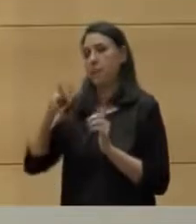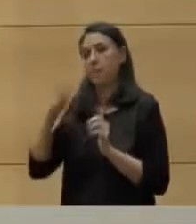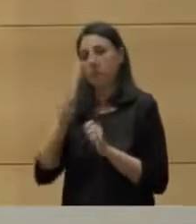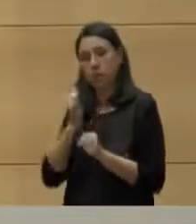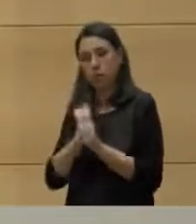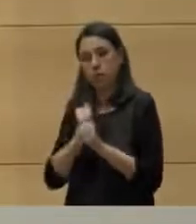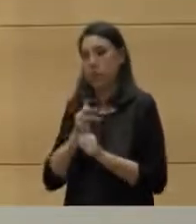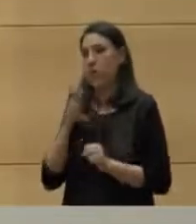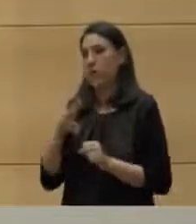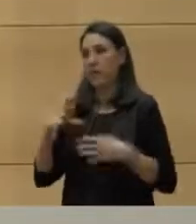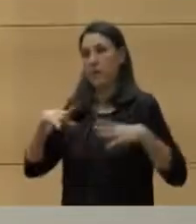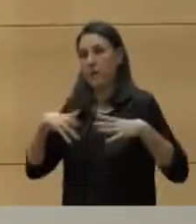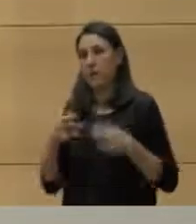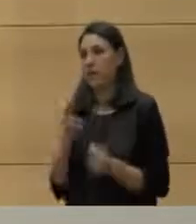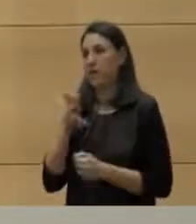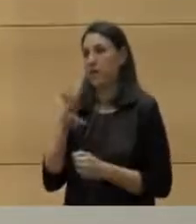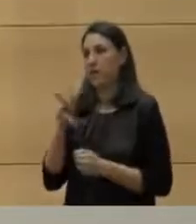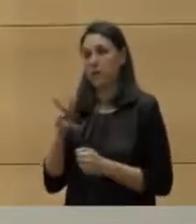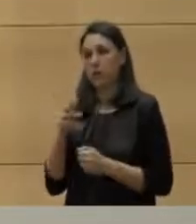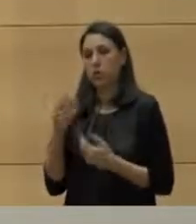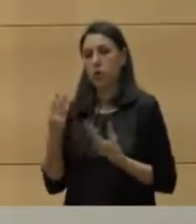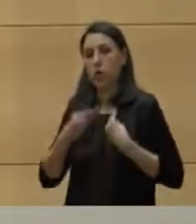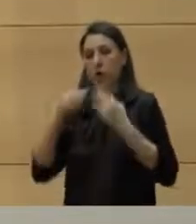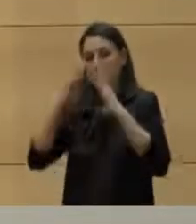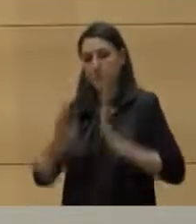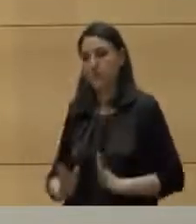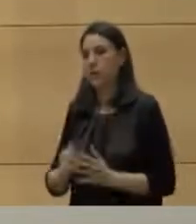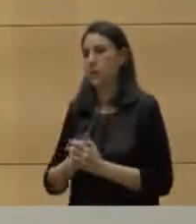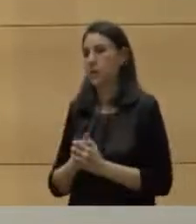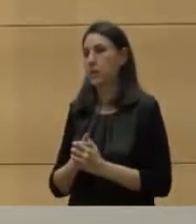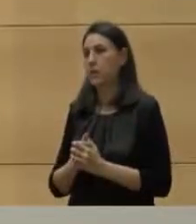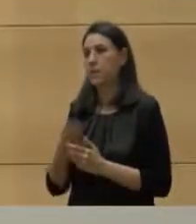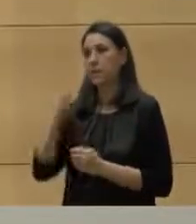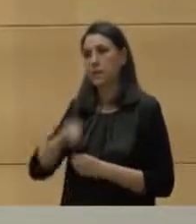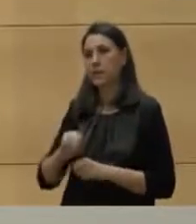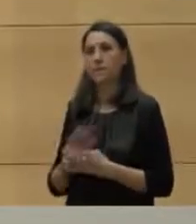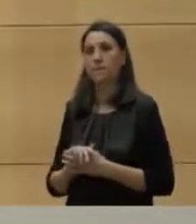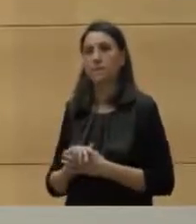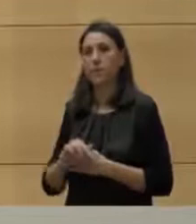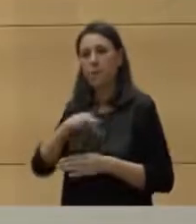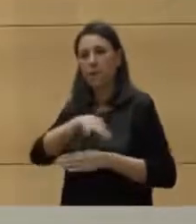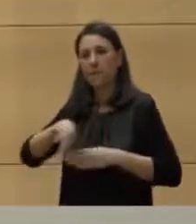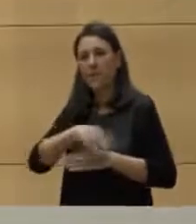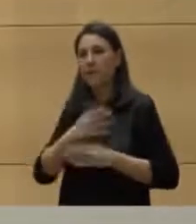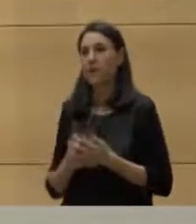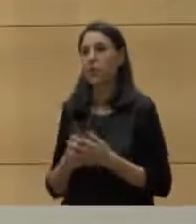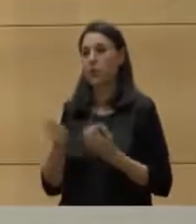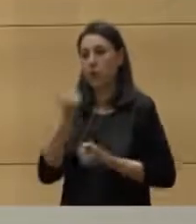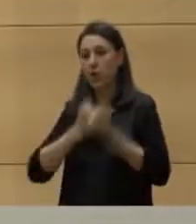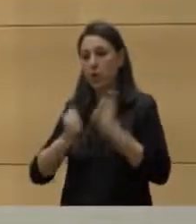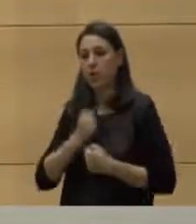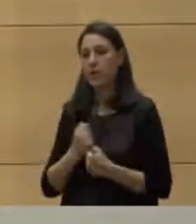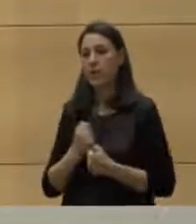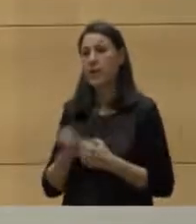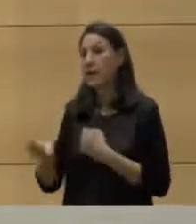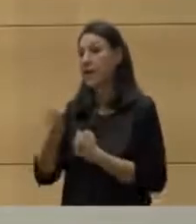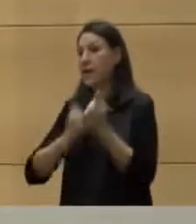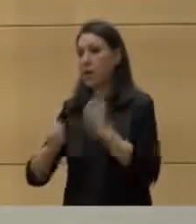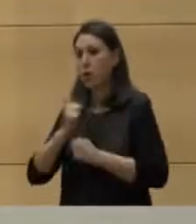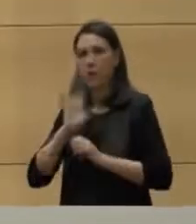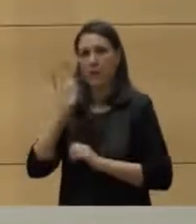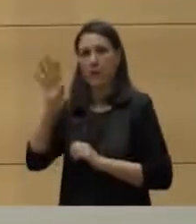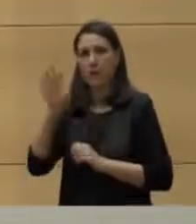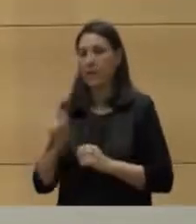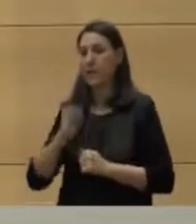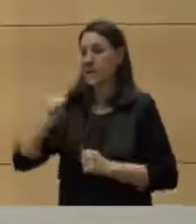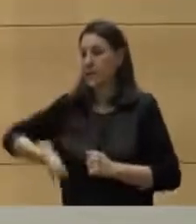a las vacaciones, derecho a la vivienda, el que pueda haber una planificación de la economía, que toda la economía del país o la